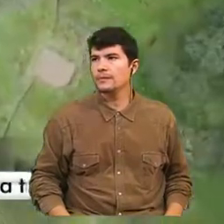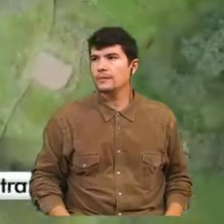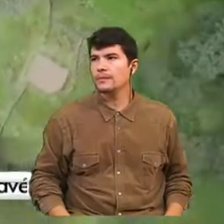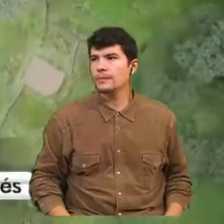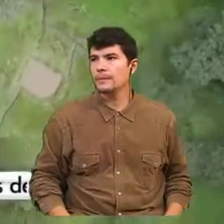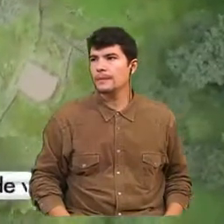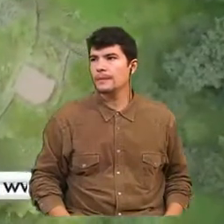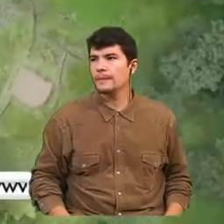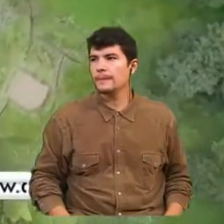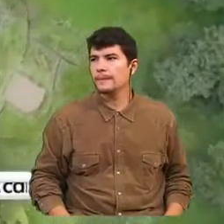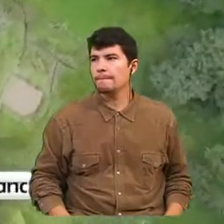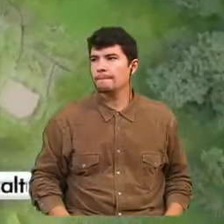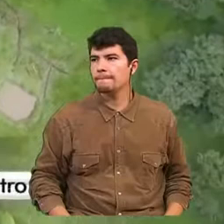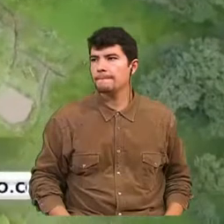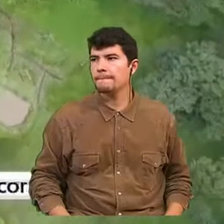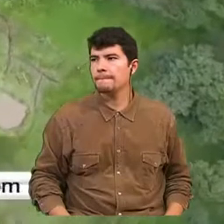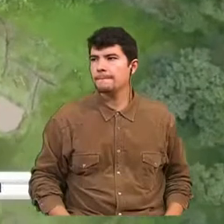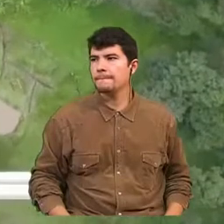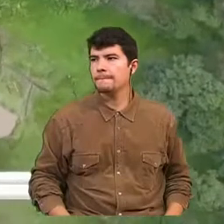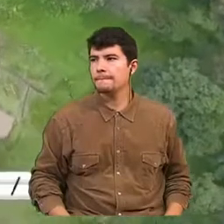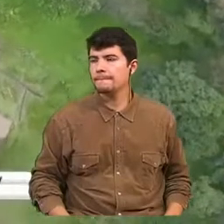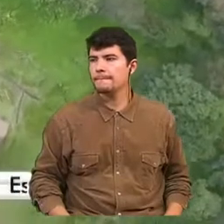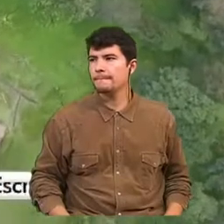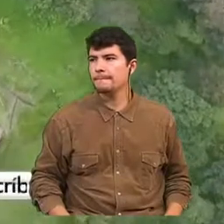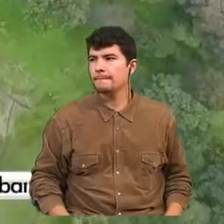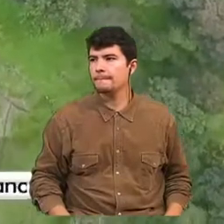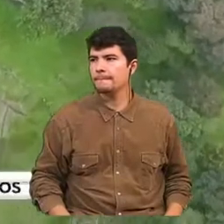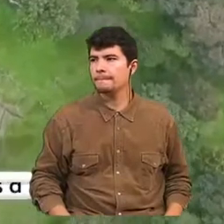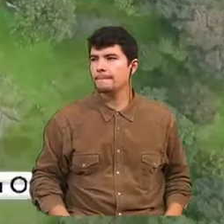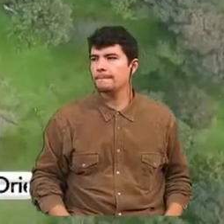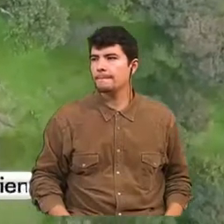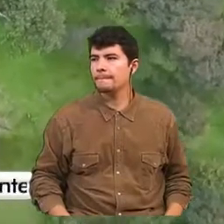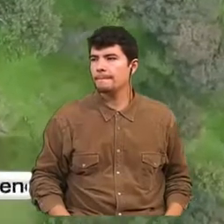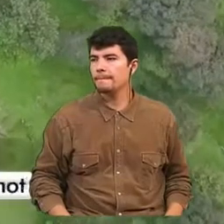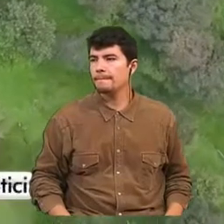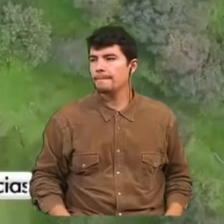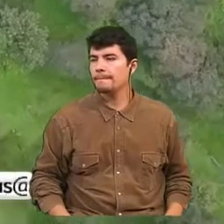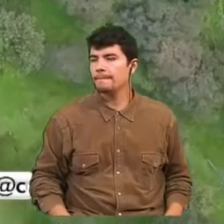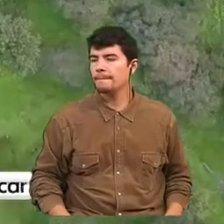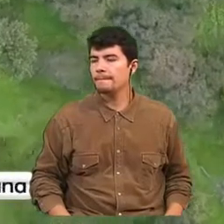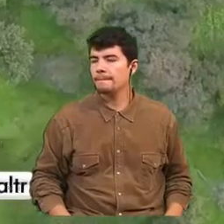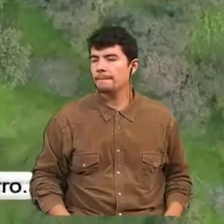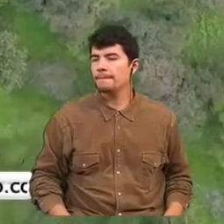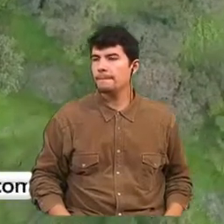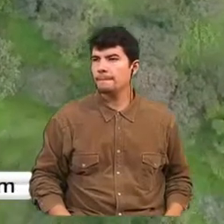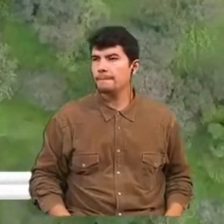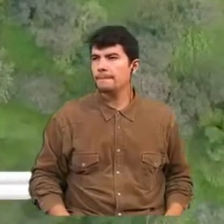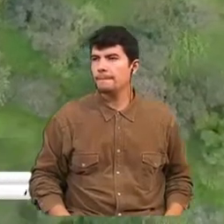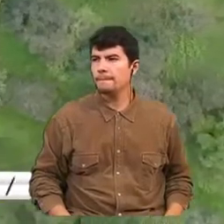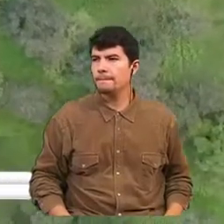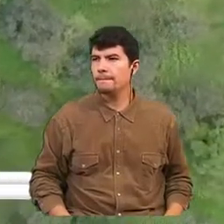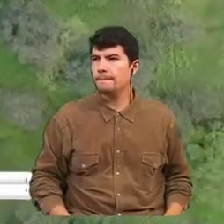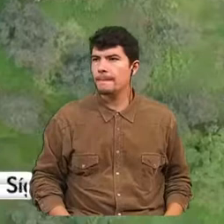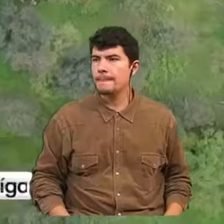importantes. Hoy en Jesús María ratificamos el compromiso del avance que se tenía de entregar pavimentado al